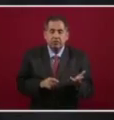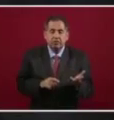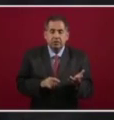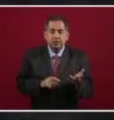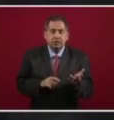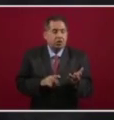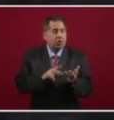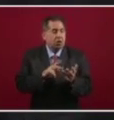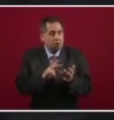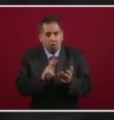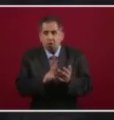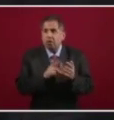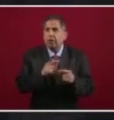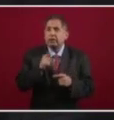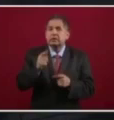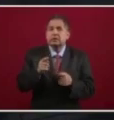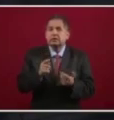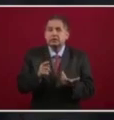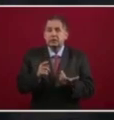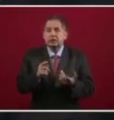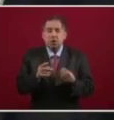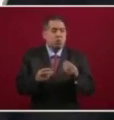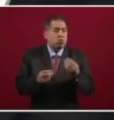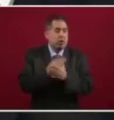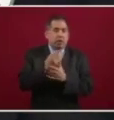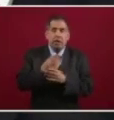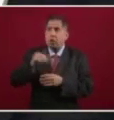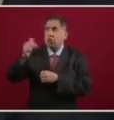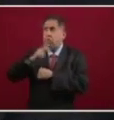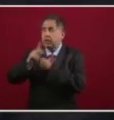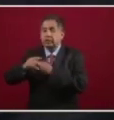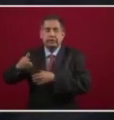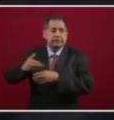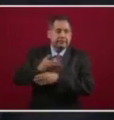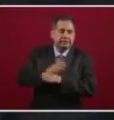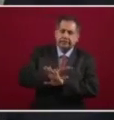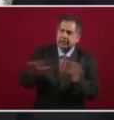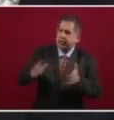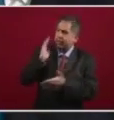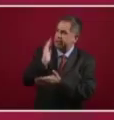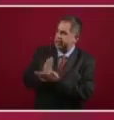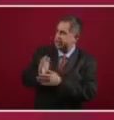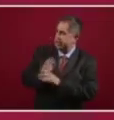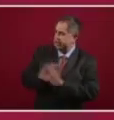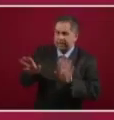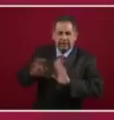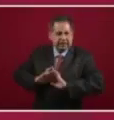de una nueva intervención extranjera, o que ya